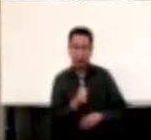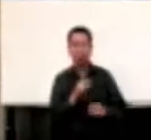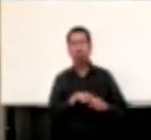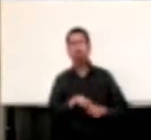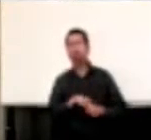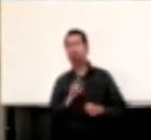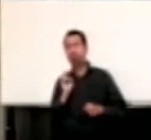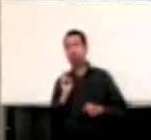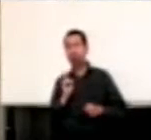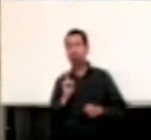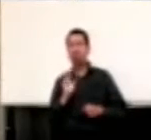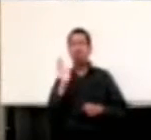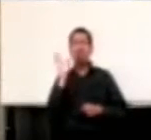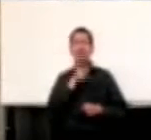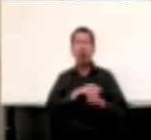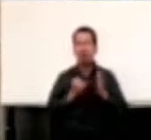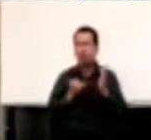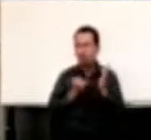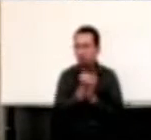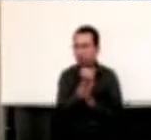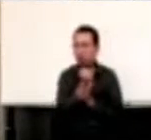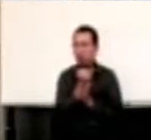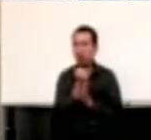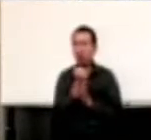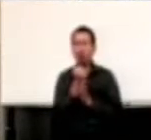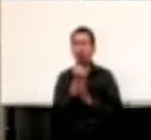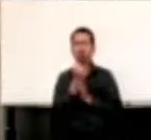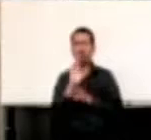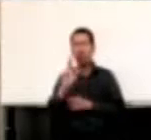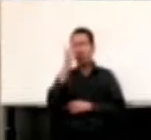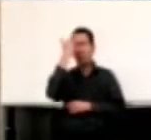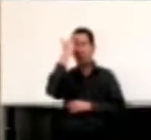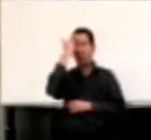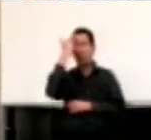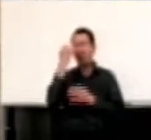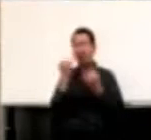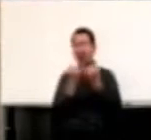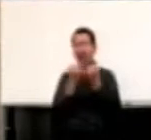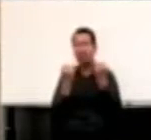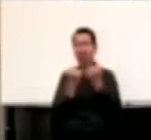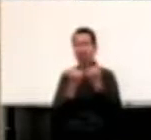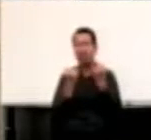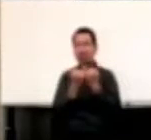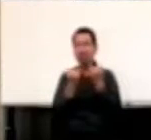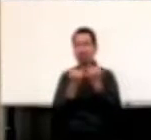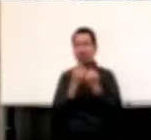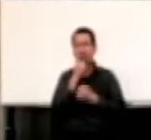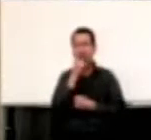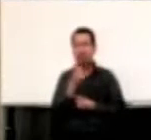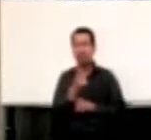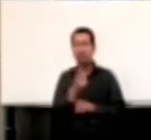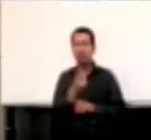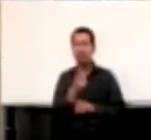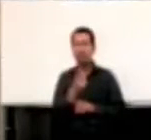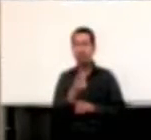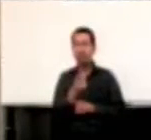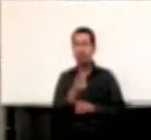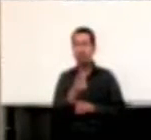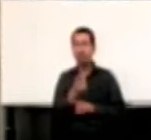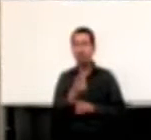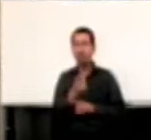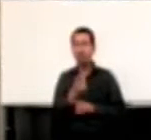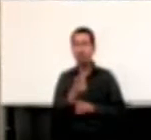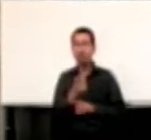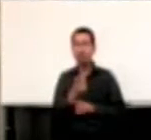gobierno, las malas decisiones de este. Y también me recuerda a Pierre Rosanvallon cuando menciona que